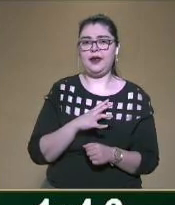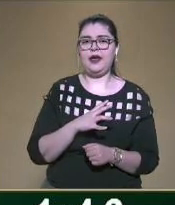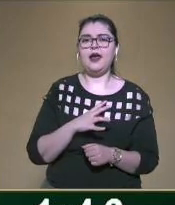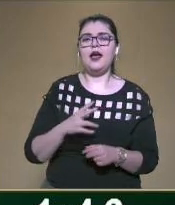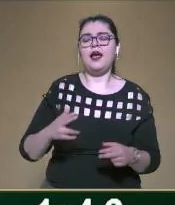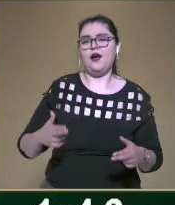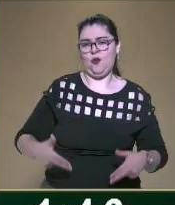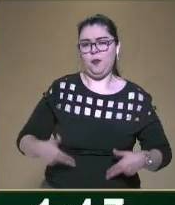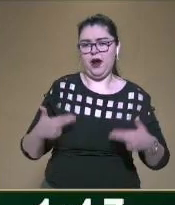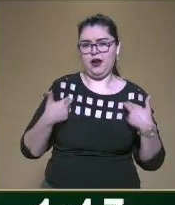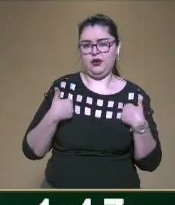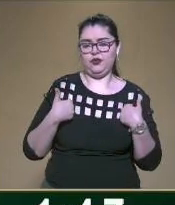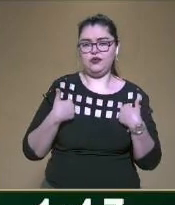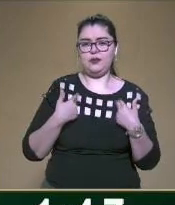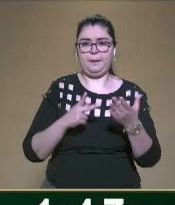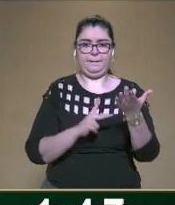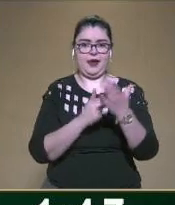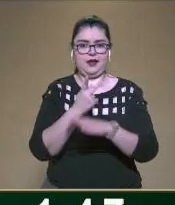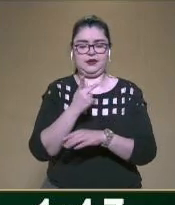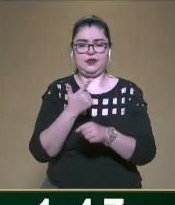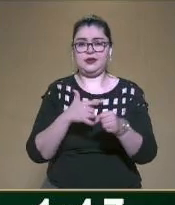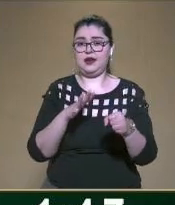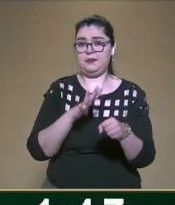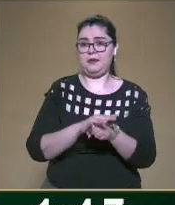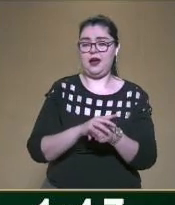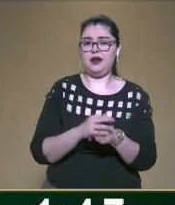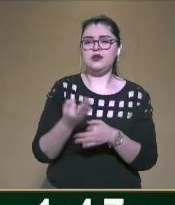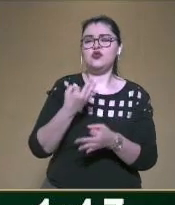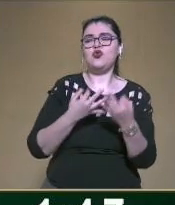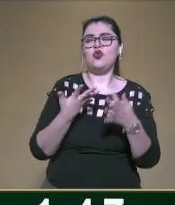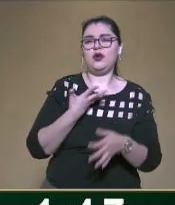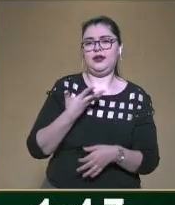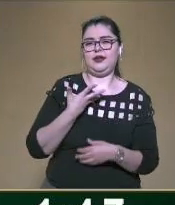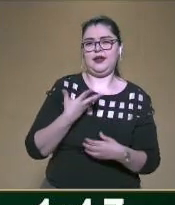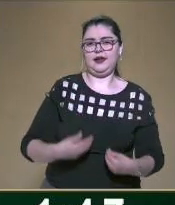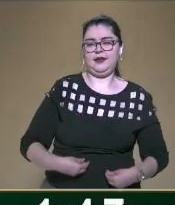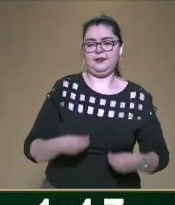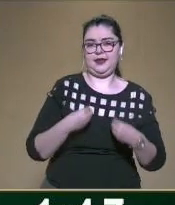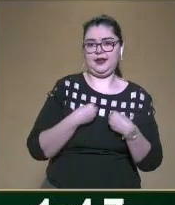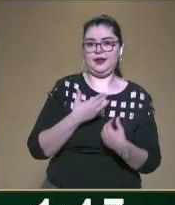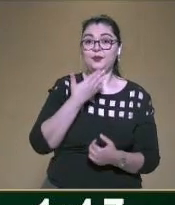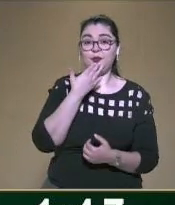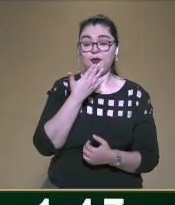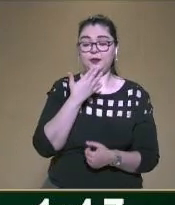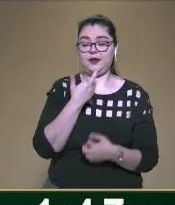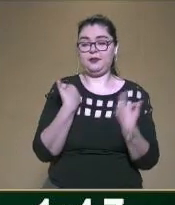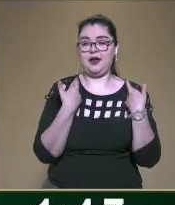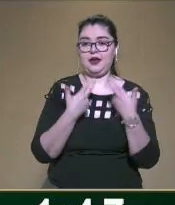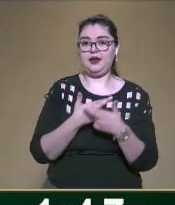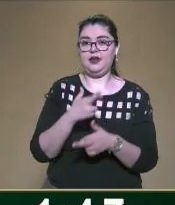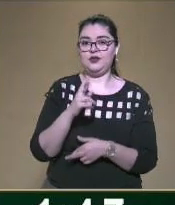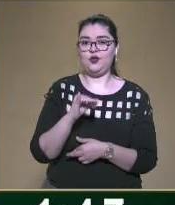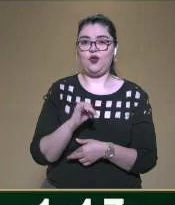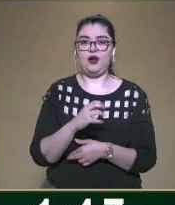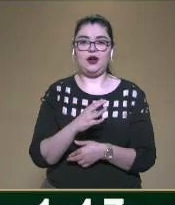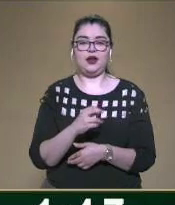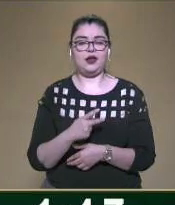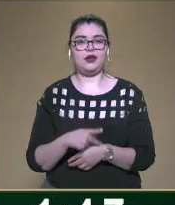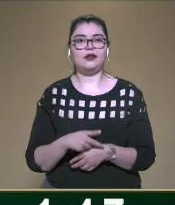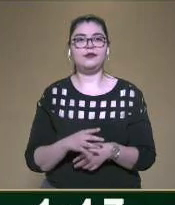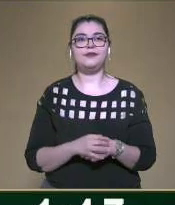animales. Muy bien, bacterias, todo lo que tiene vida. Vida. Excelente, maestro Ricky. Bueno, muy bien, ya repasamos estos dos